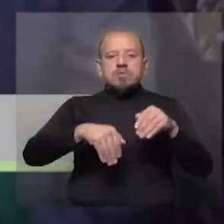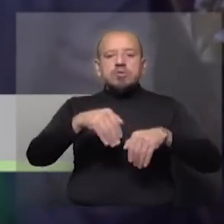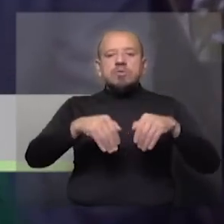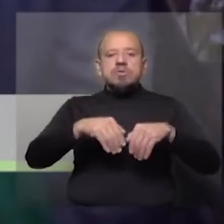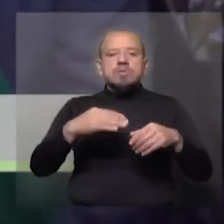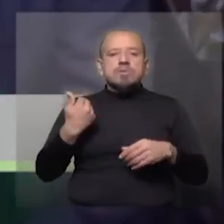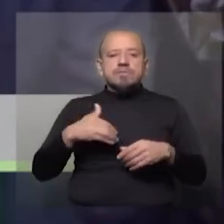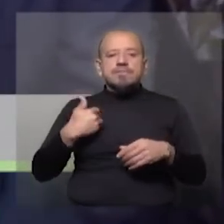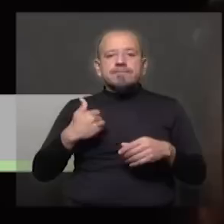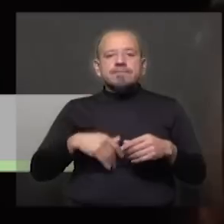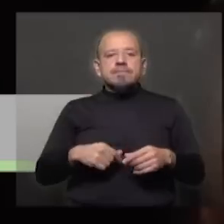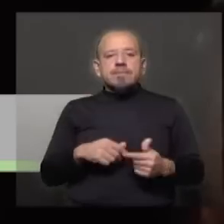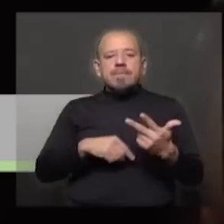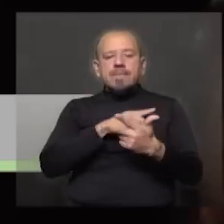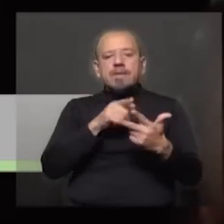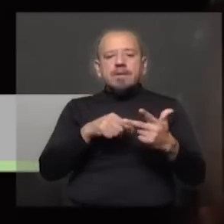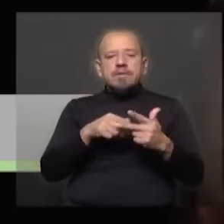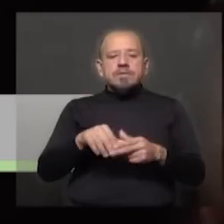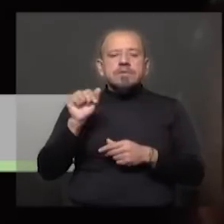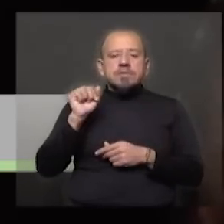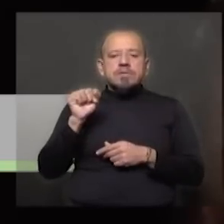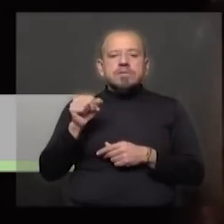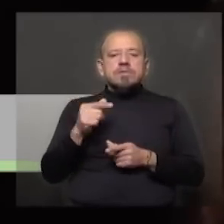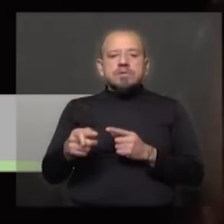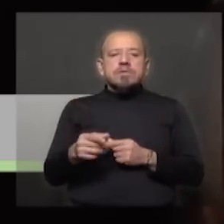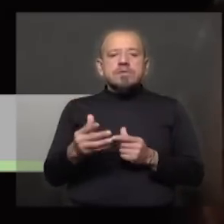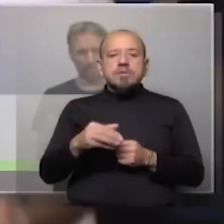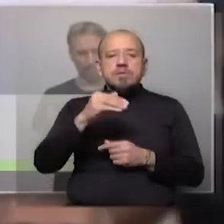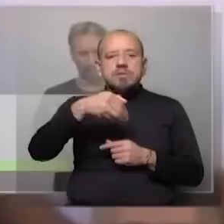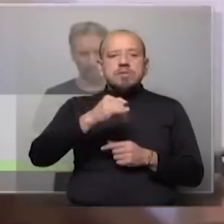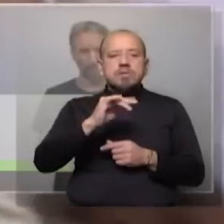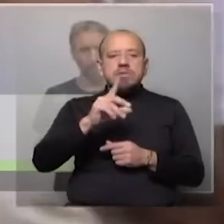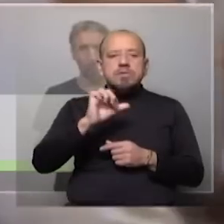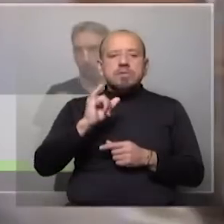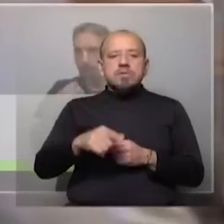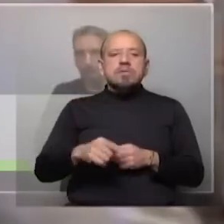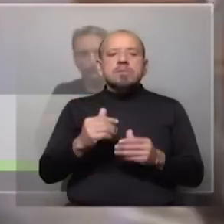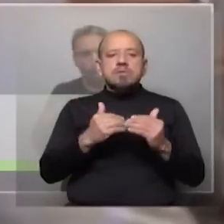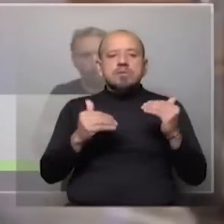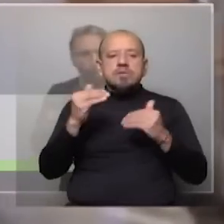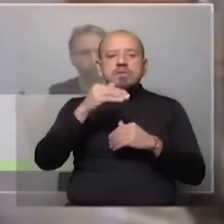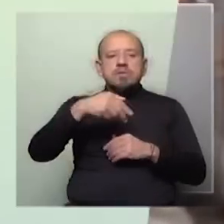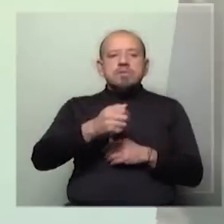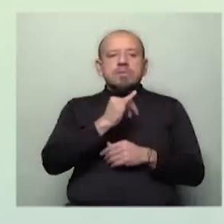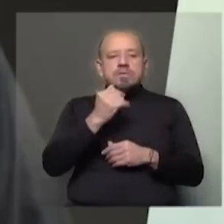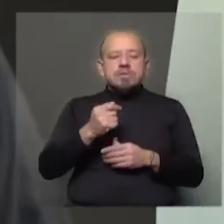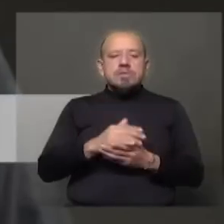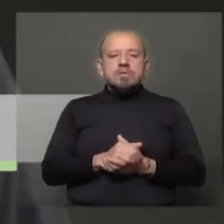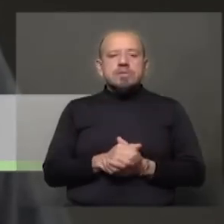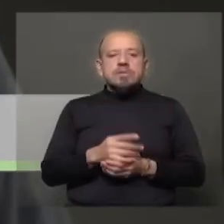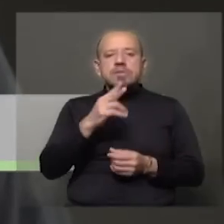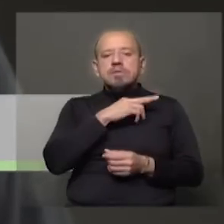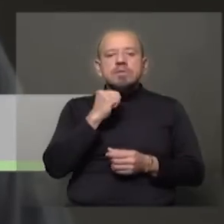relativa paridad entre tres de los candidatos en las encuestas que sin embargo dan a Javier Miley con una leve ventaja sobre Sergio maa y Patricia bullrich en